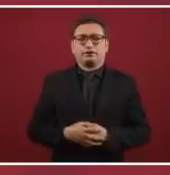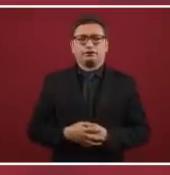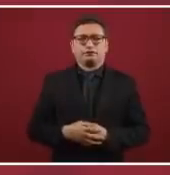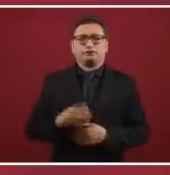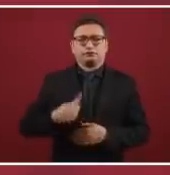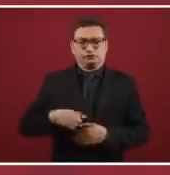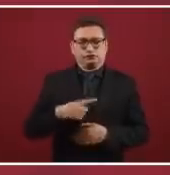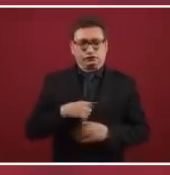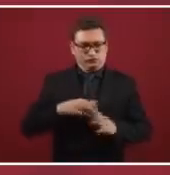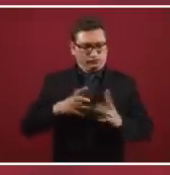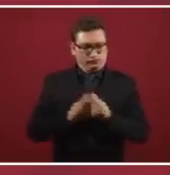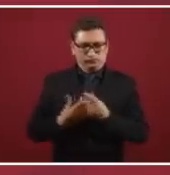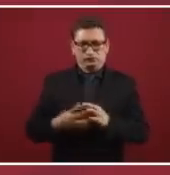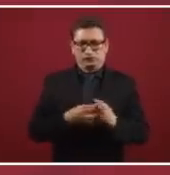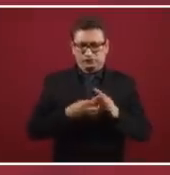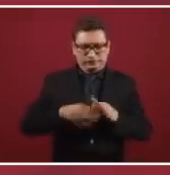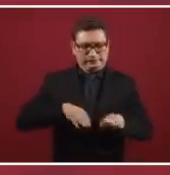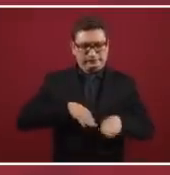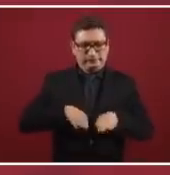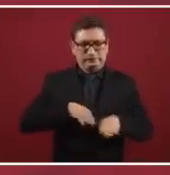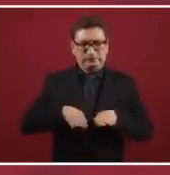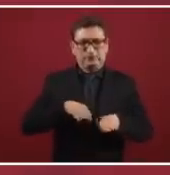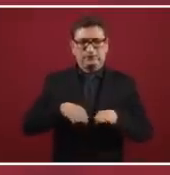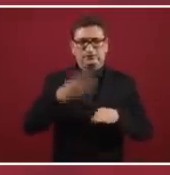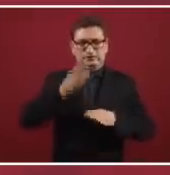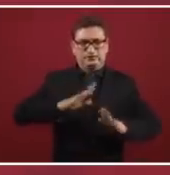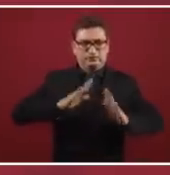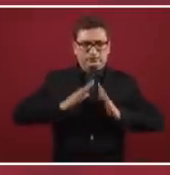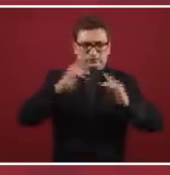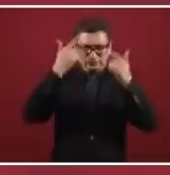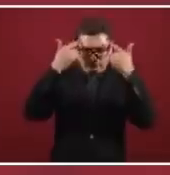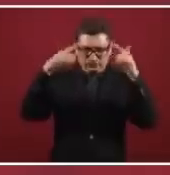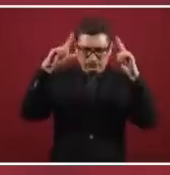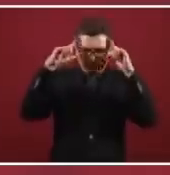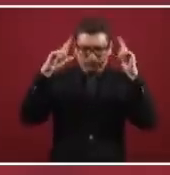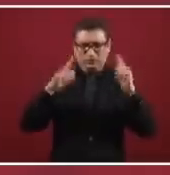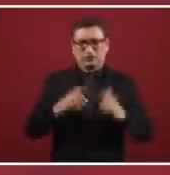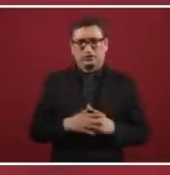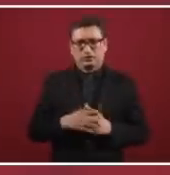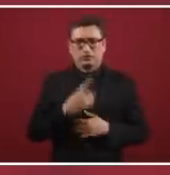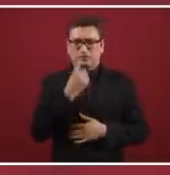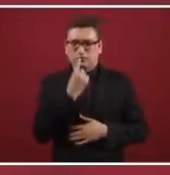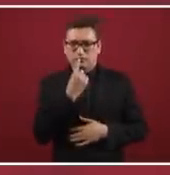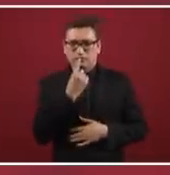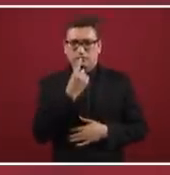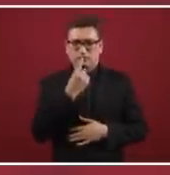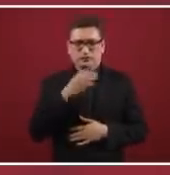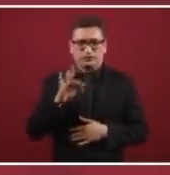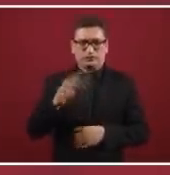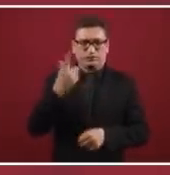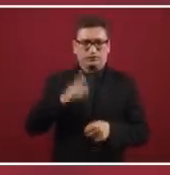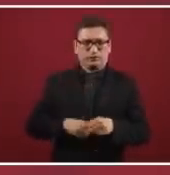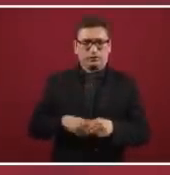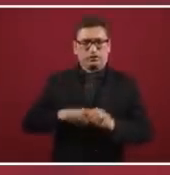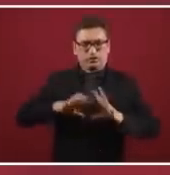trabajando en forma coordinada de Ejército, Marina, Policía Federal,